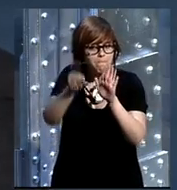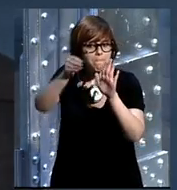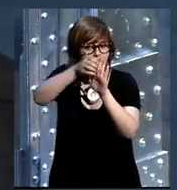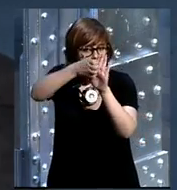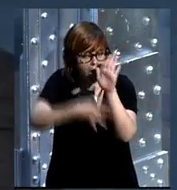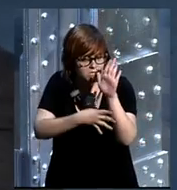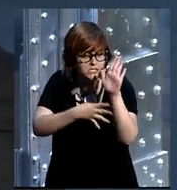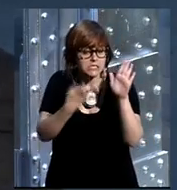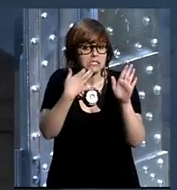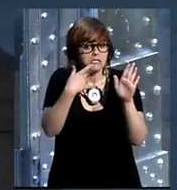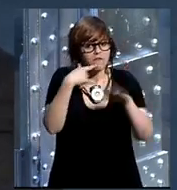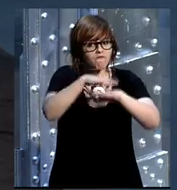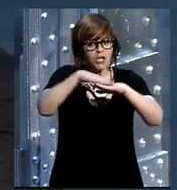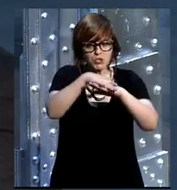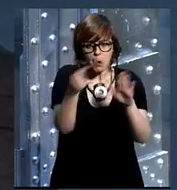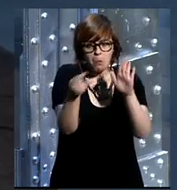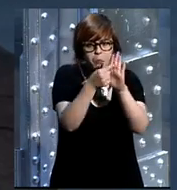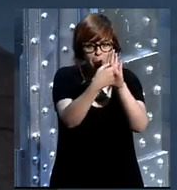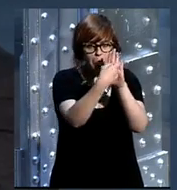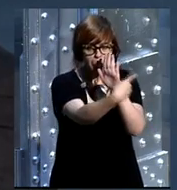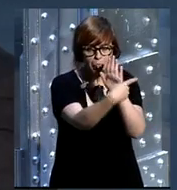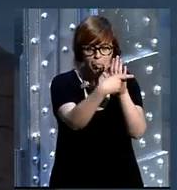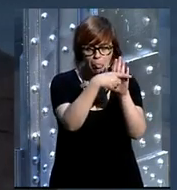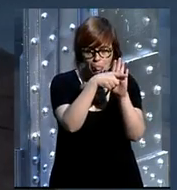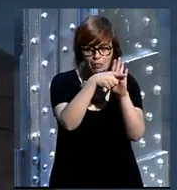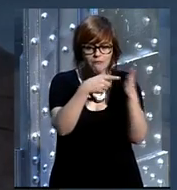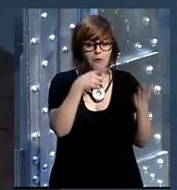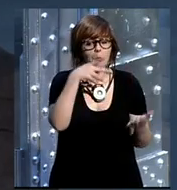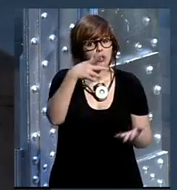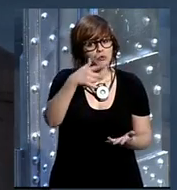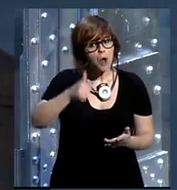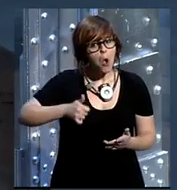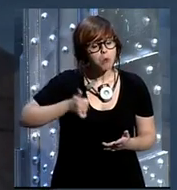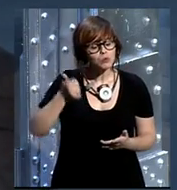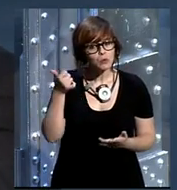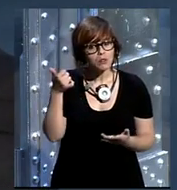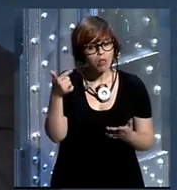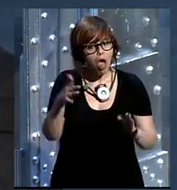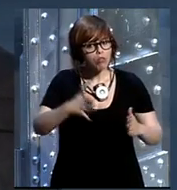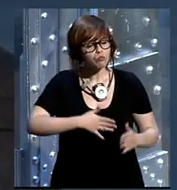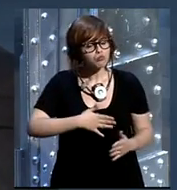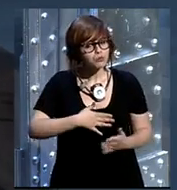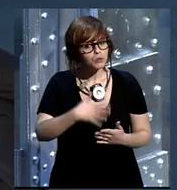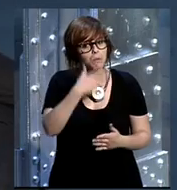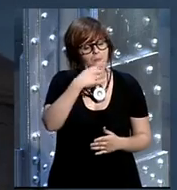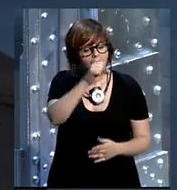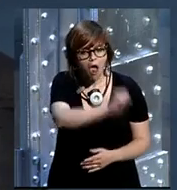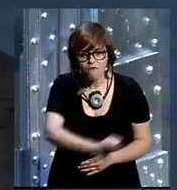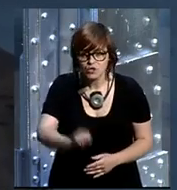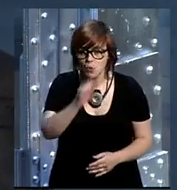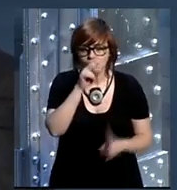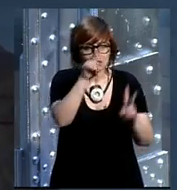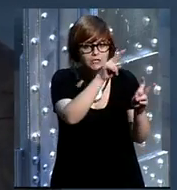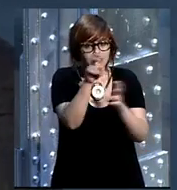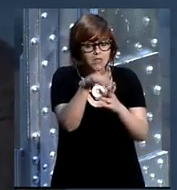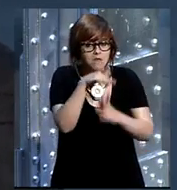pensamos que es una oportunidad maravillosa, porque la economía cuyo motor son los datos es una